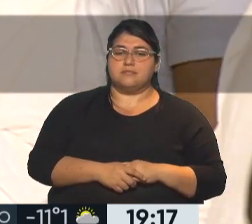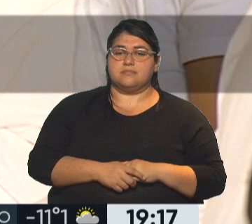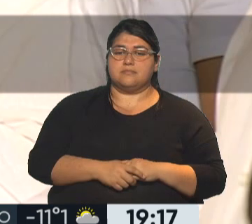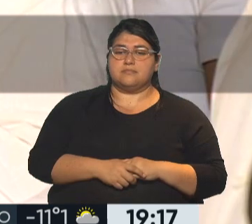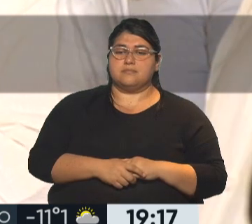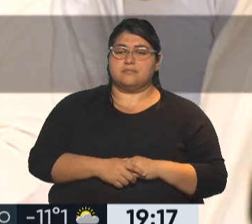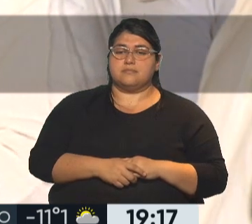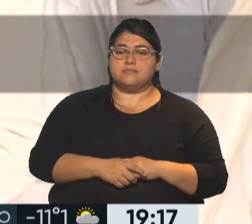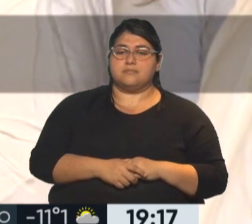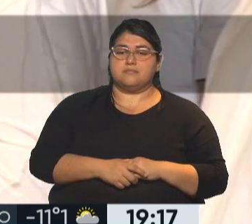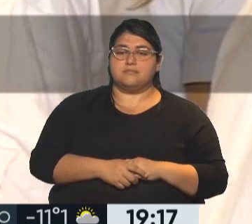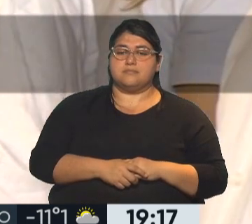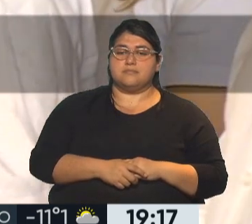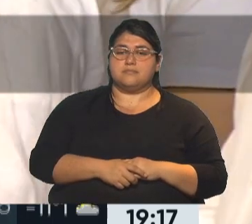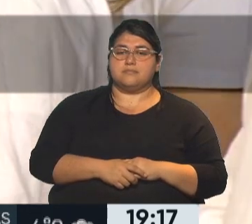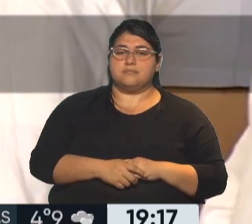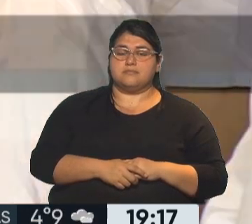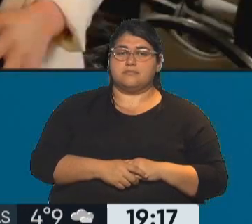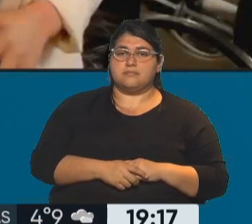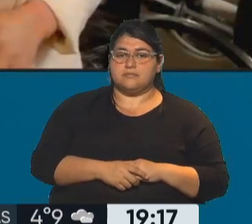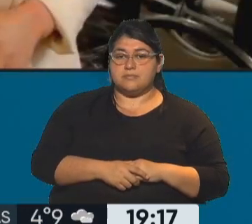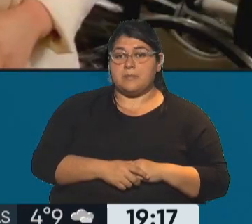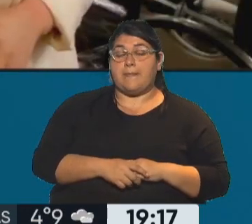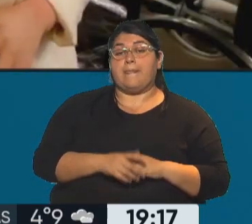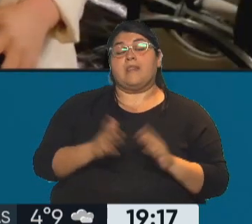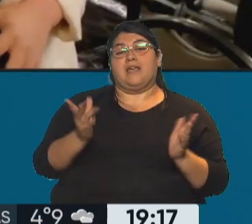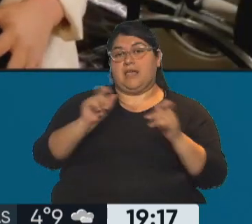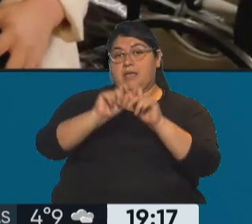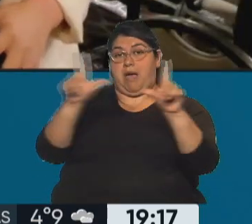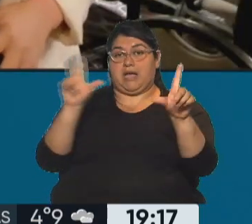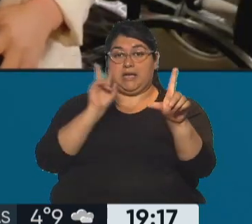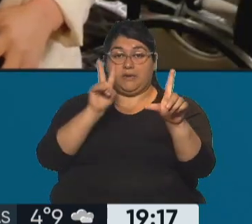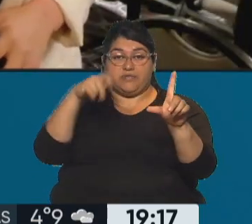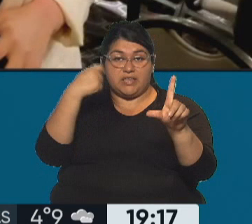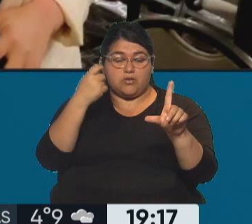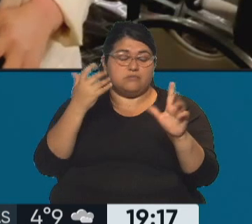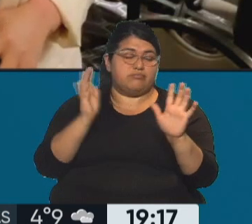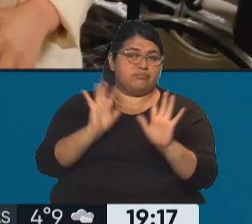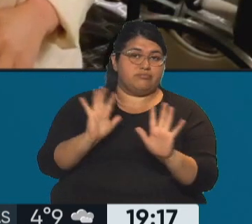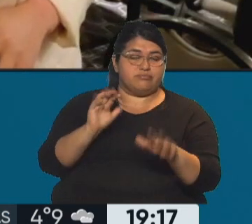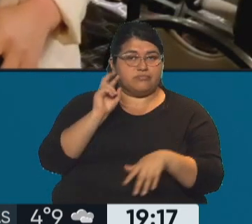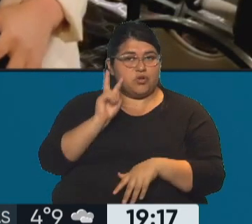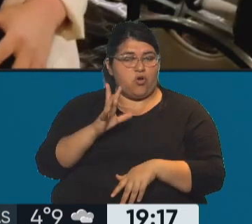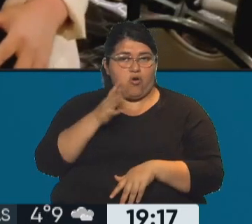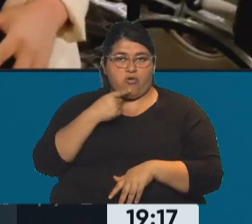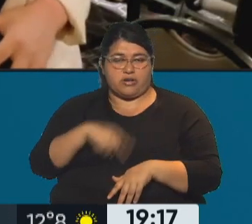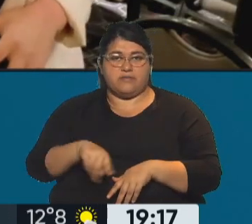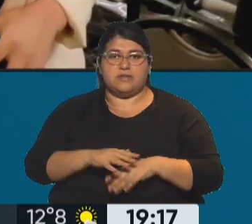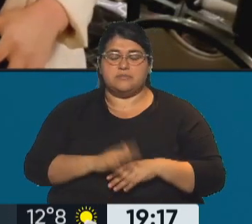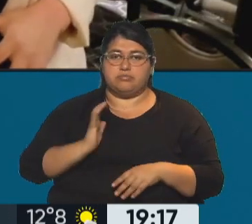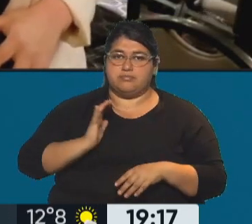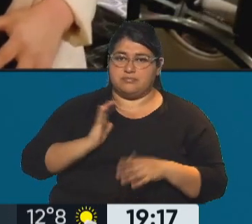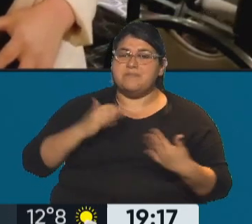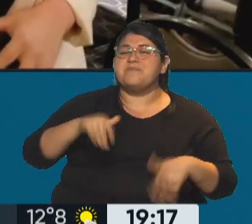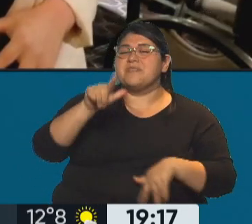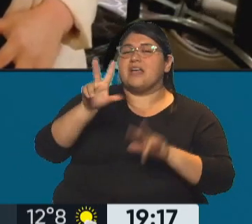agresivo y dice necesario imágenes tremendas no la diputada con el revólver en la mano flor contigo